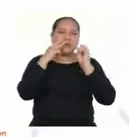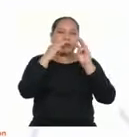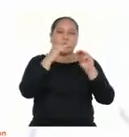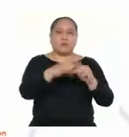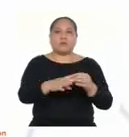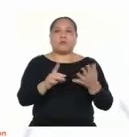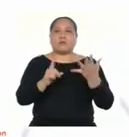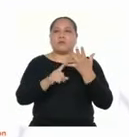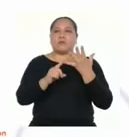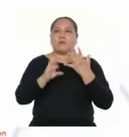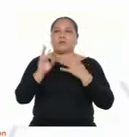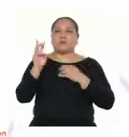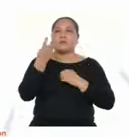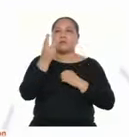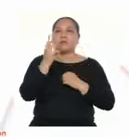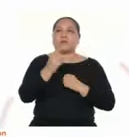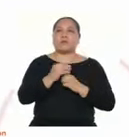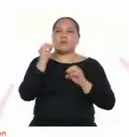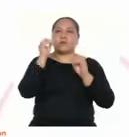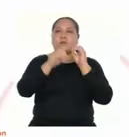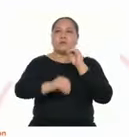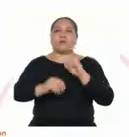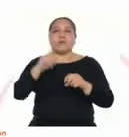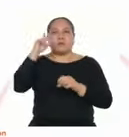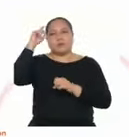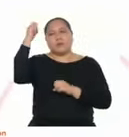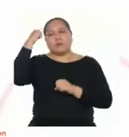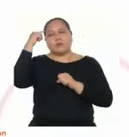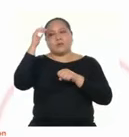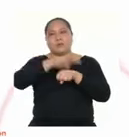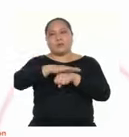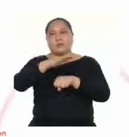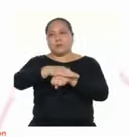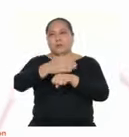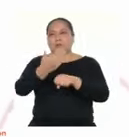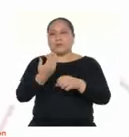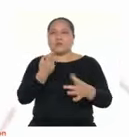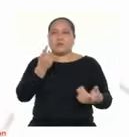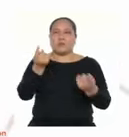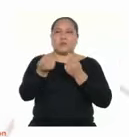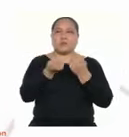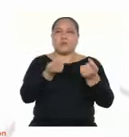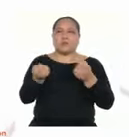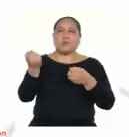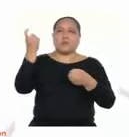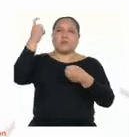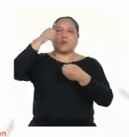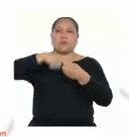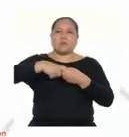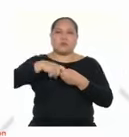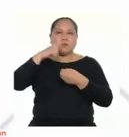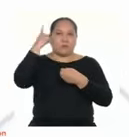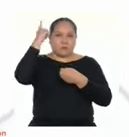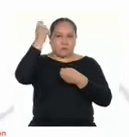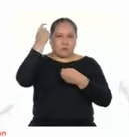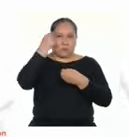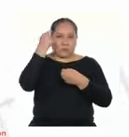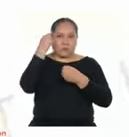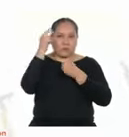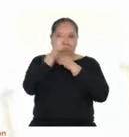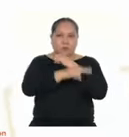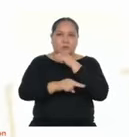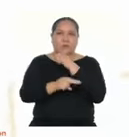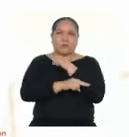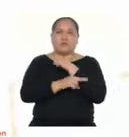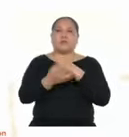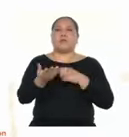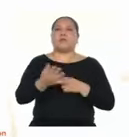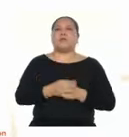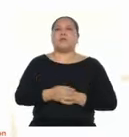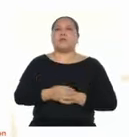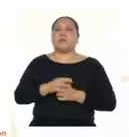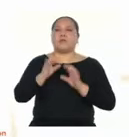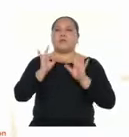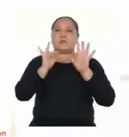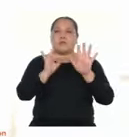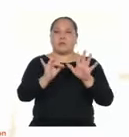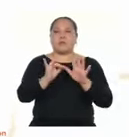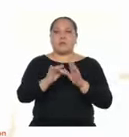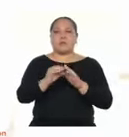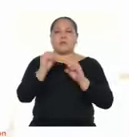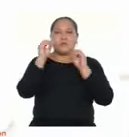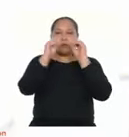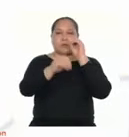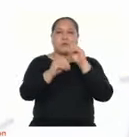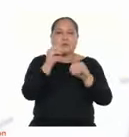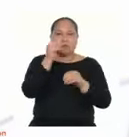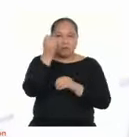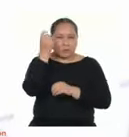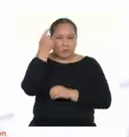6. Integrar las políticas de prevención y control a la política nacional. 7. Crear